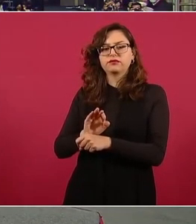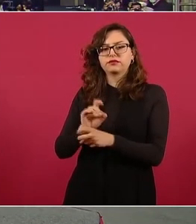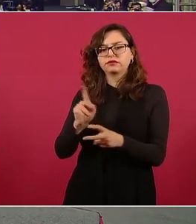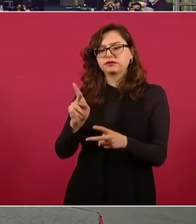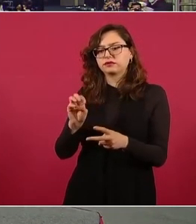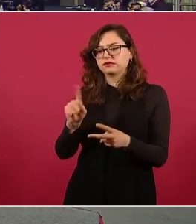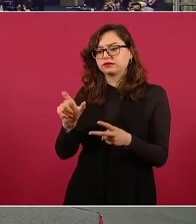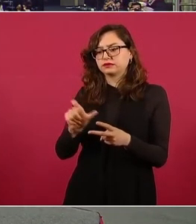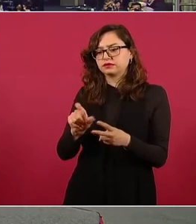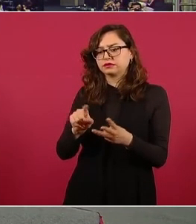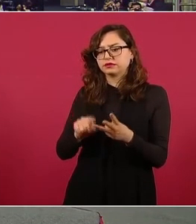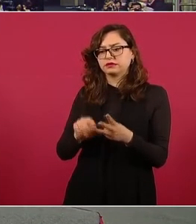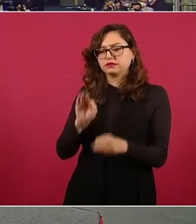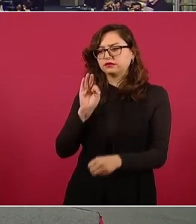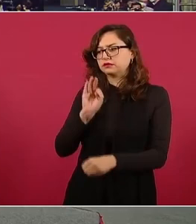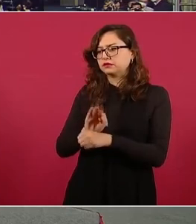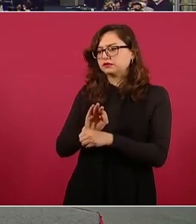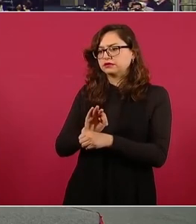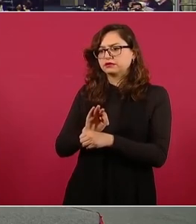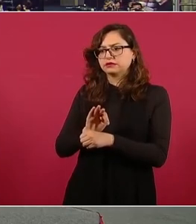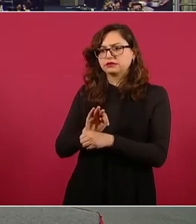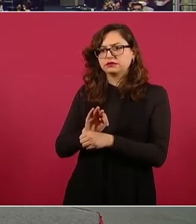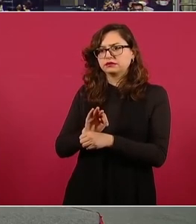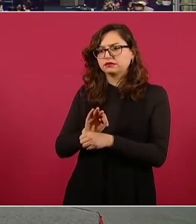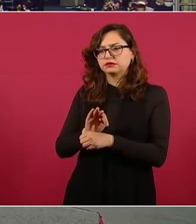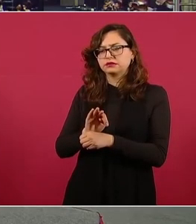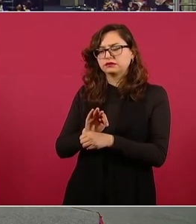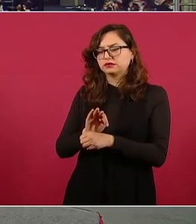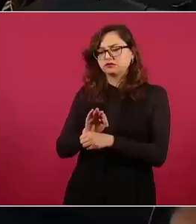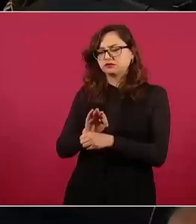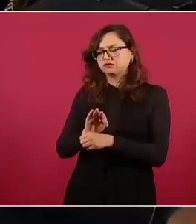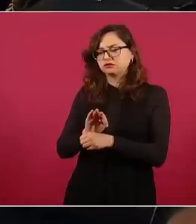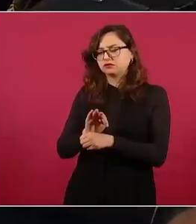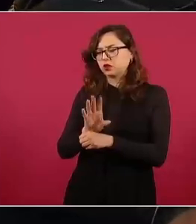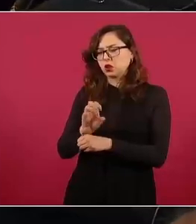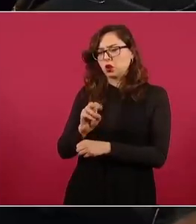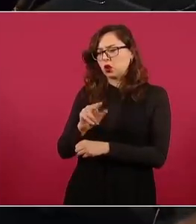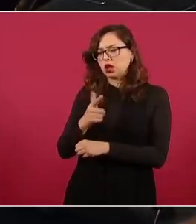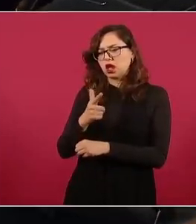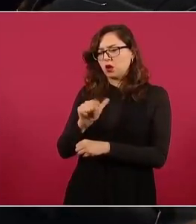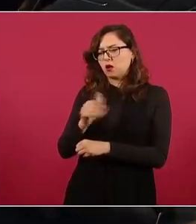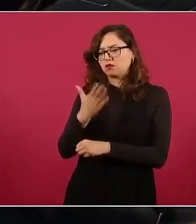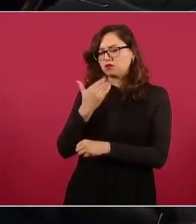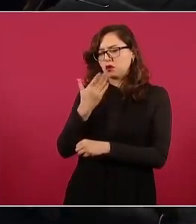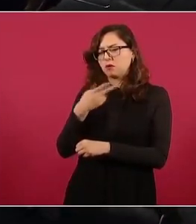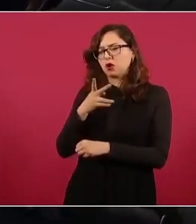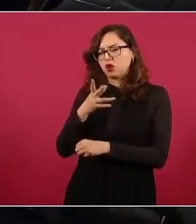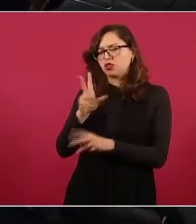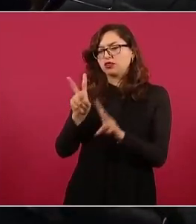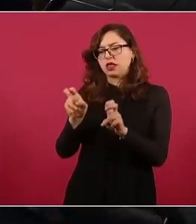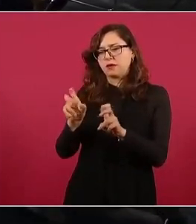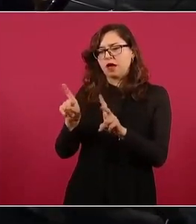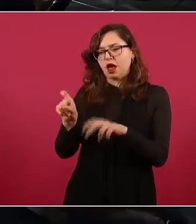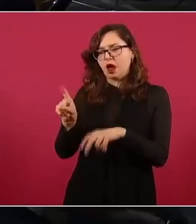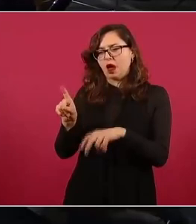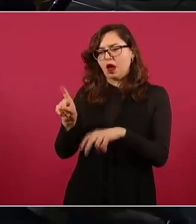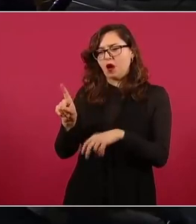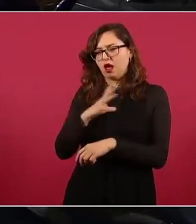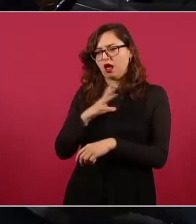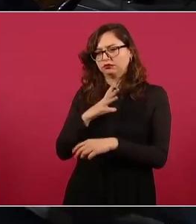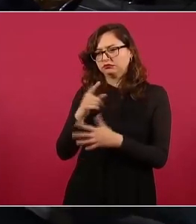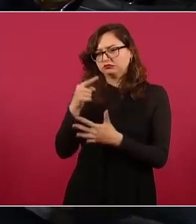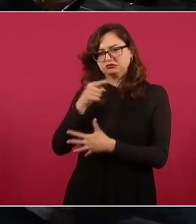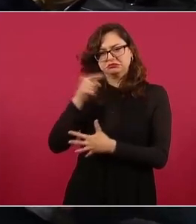de Pemex, bueno, no existía Conagua, de las presas, de las hidroeléctricas, de todo